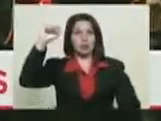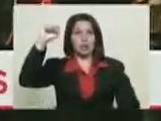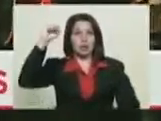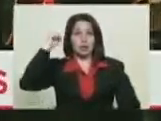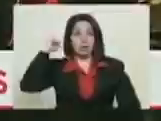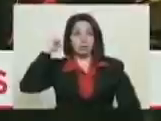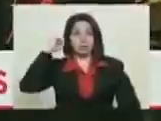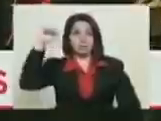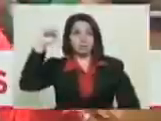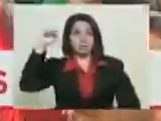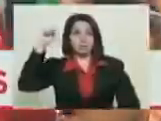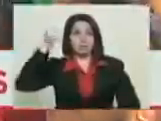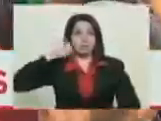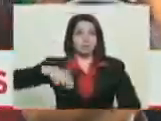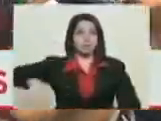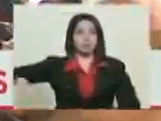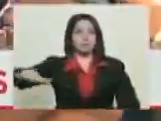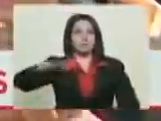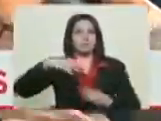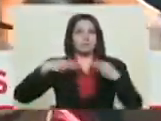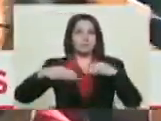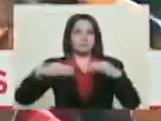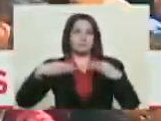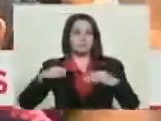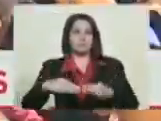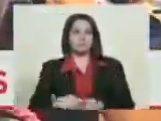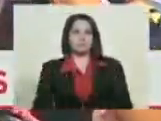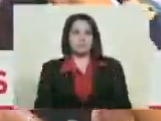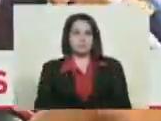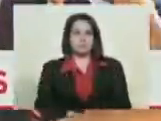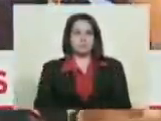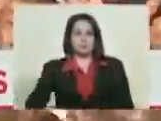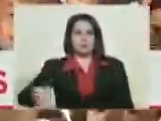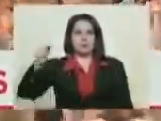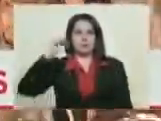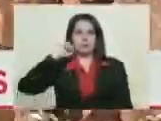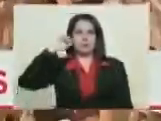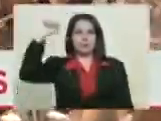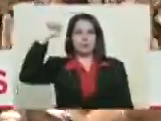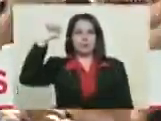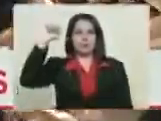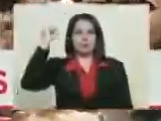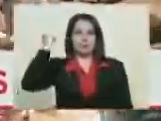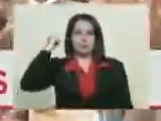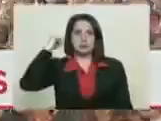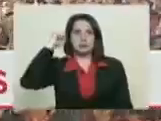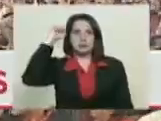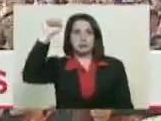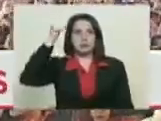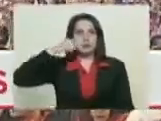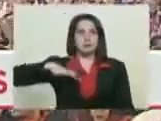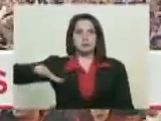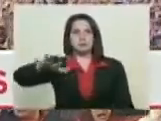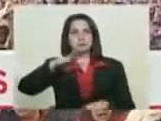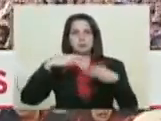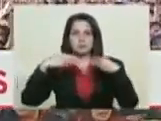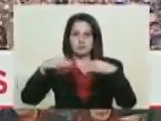¡Victoria! ¡Victoria popular! ¡Victoria! ¡Victoria!